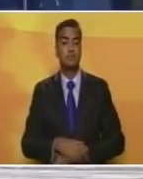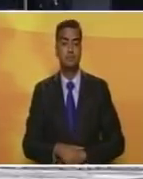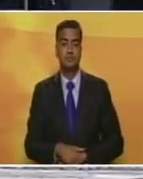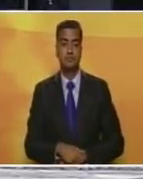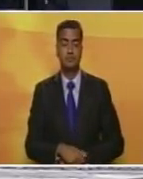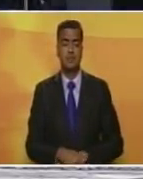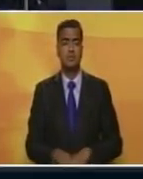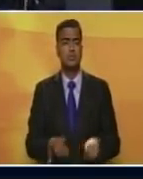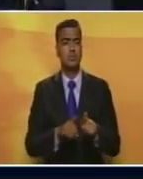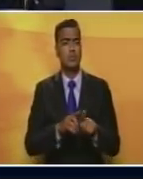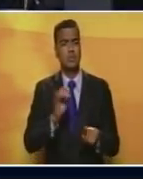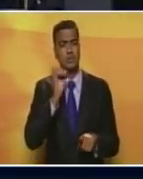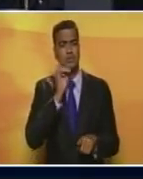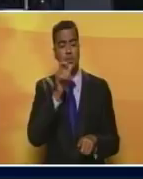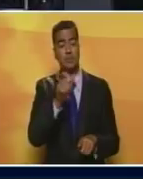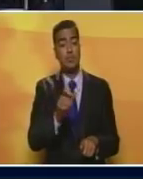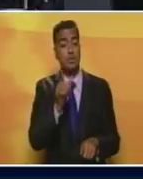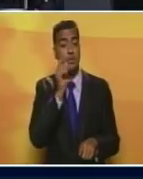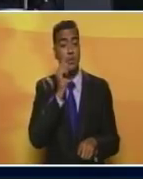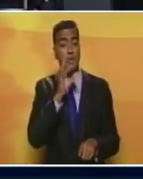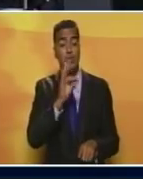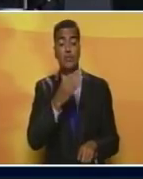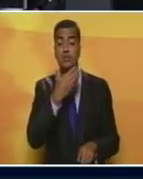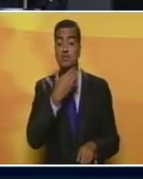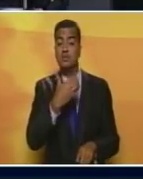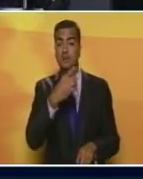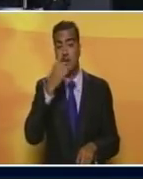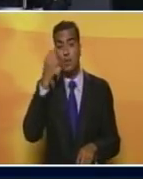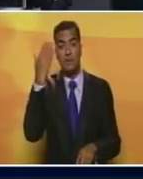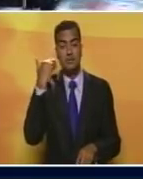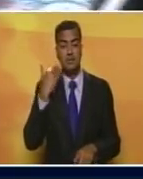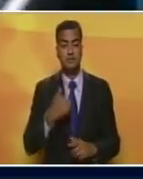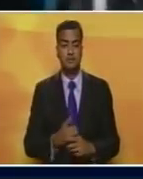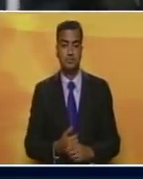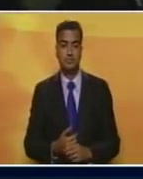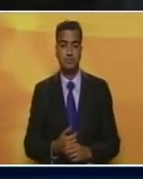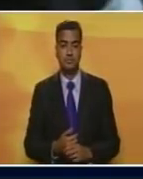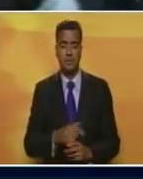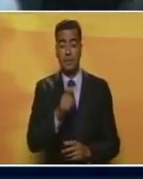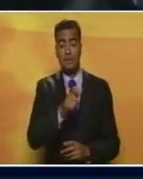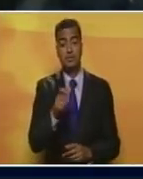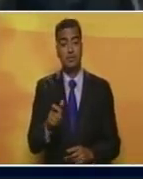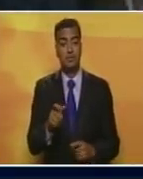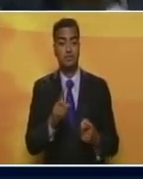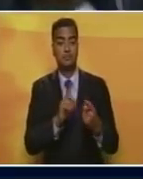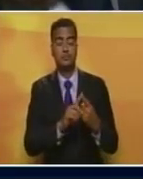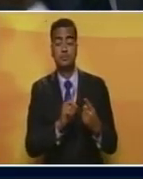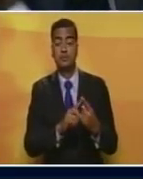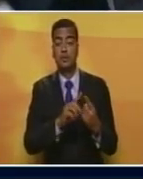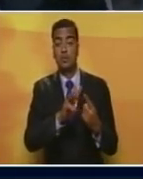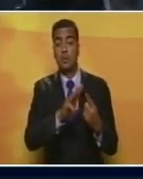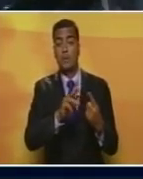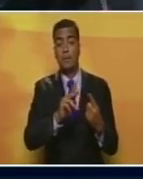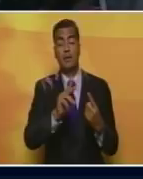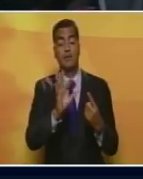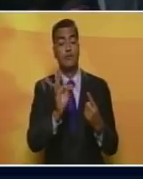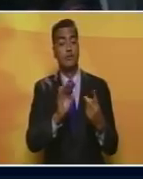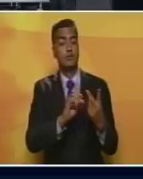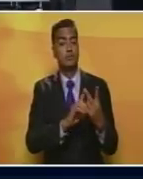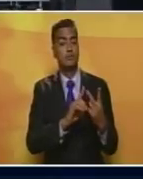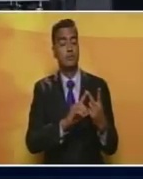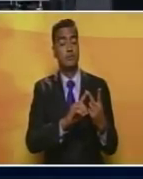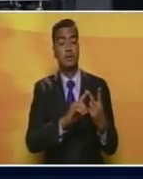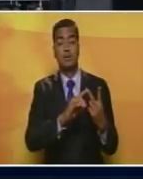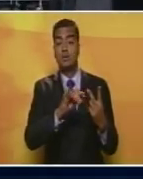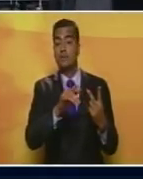de seguridad del Aeropuerto Internacional de Maiquetía, detenidos por presuntamente cobrarle más de $300 a un ciudadano a cambio de